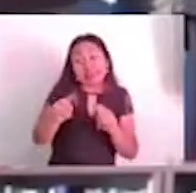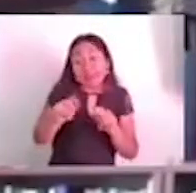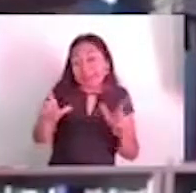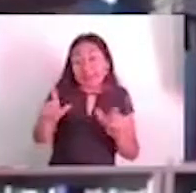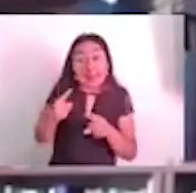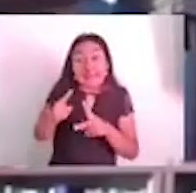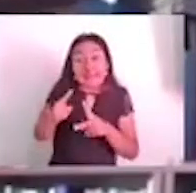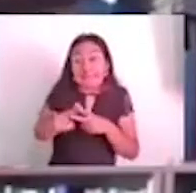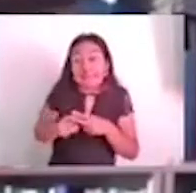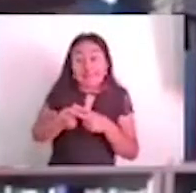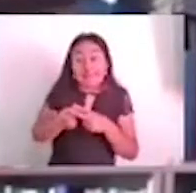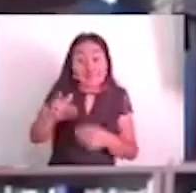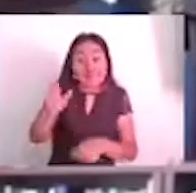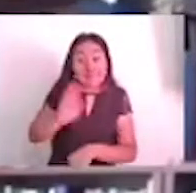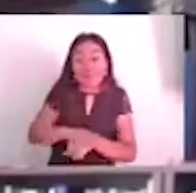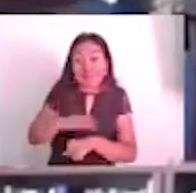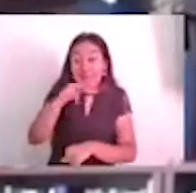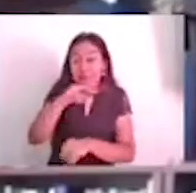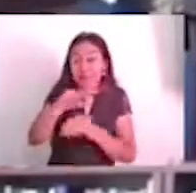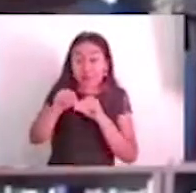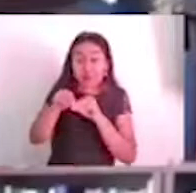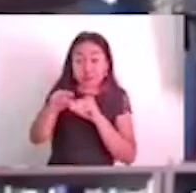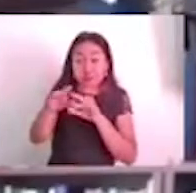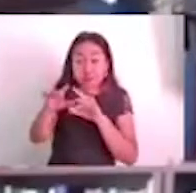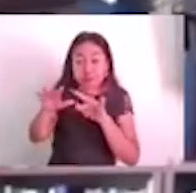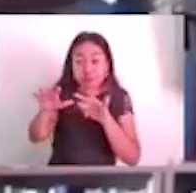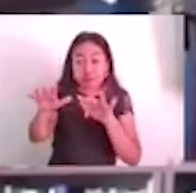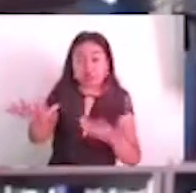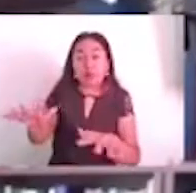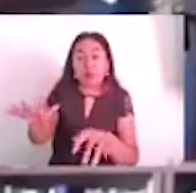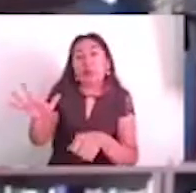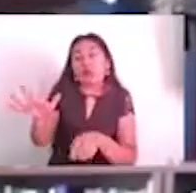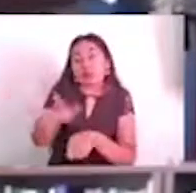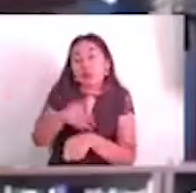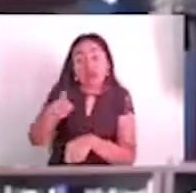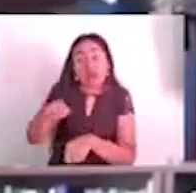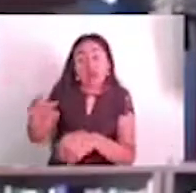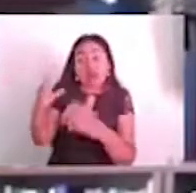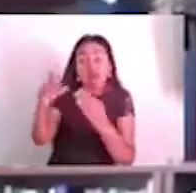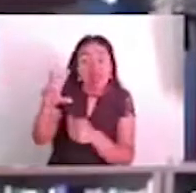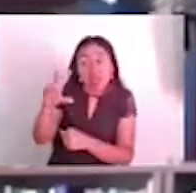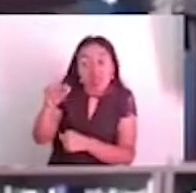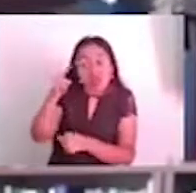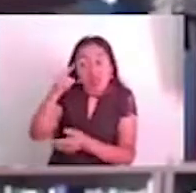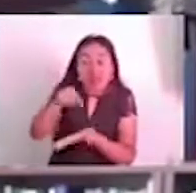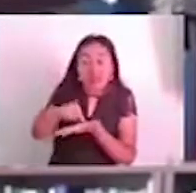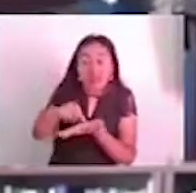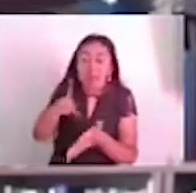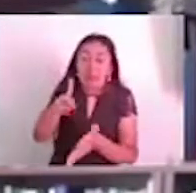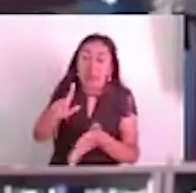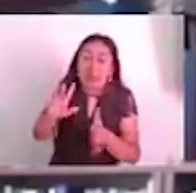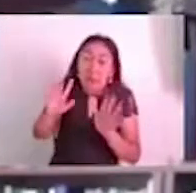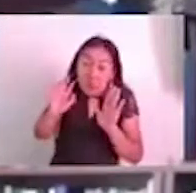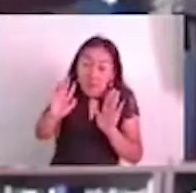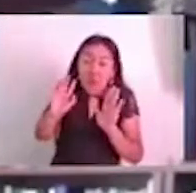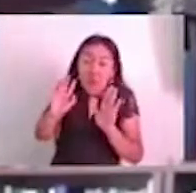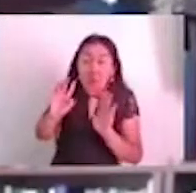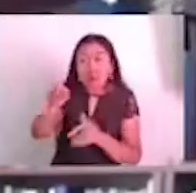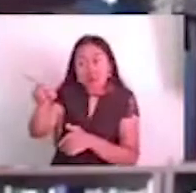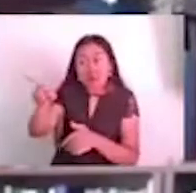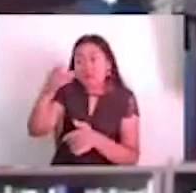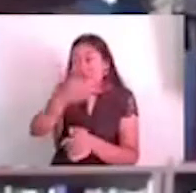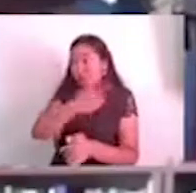evangelización, porque aunque no crean lo que les están enseñando, pues por decreto de sus representantes, de sus